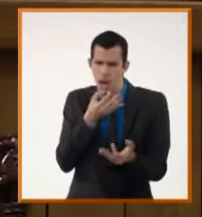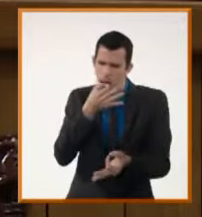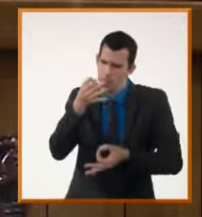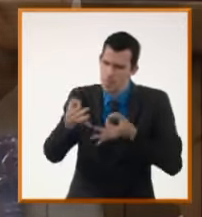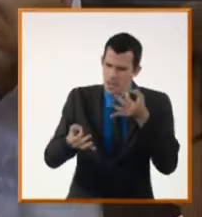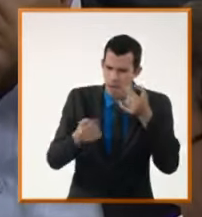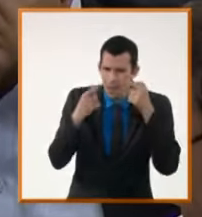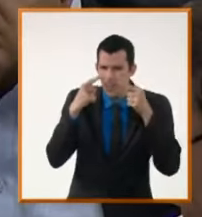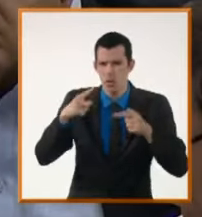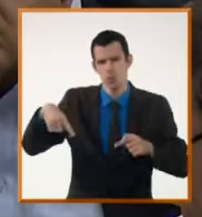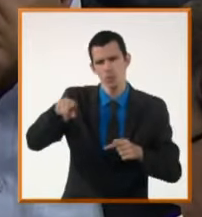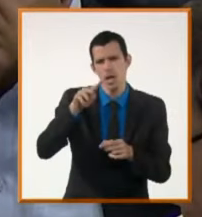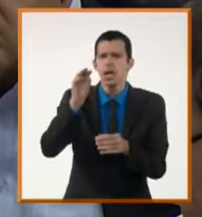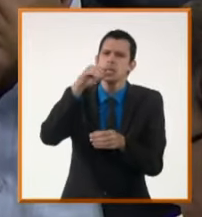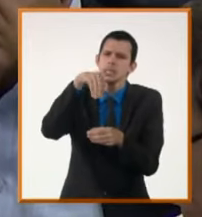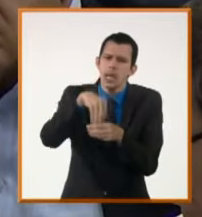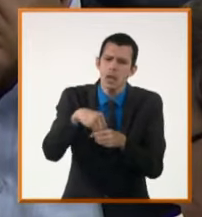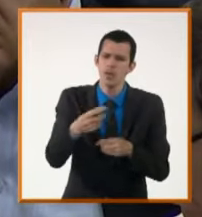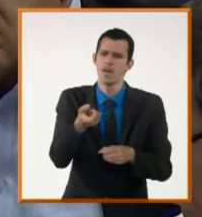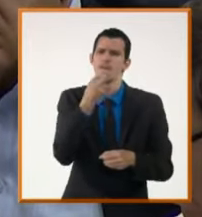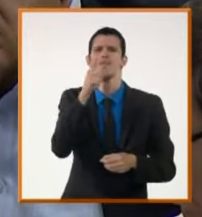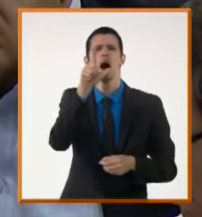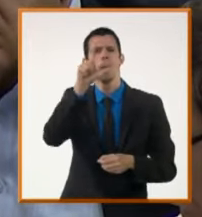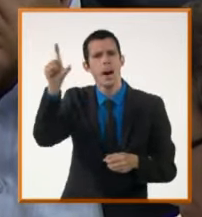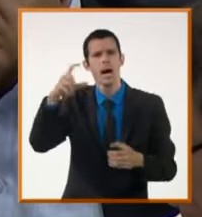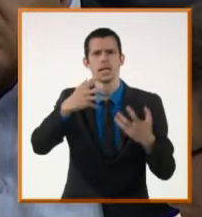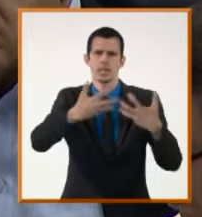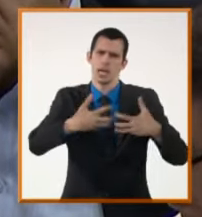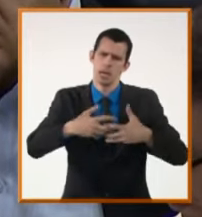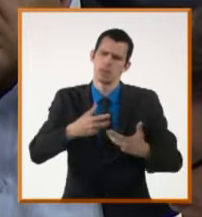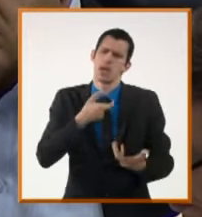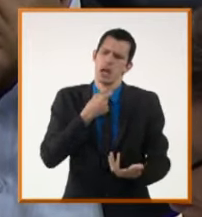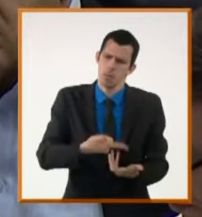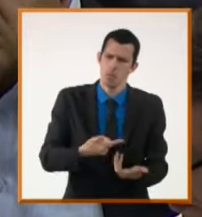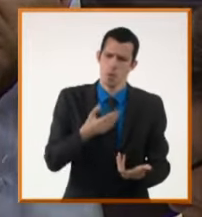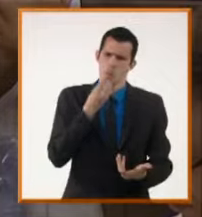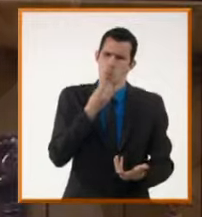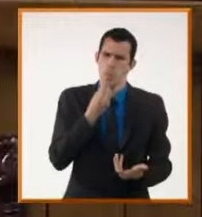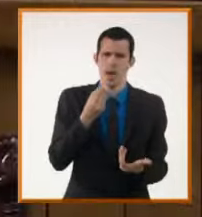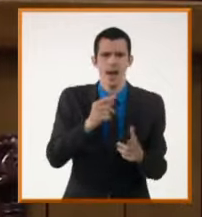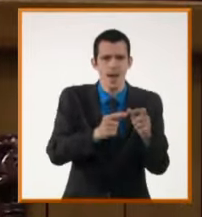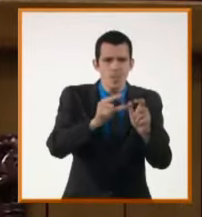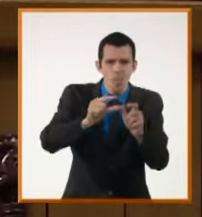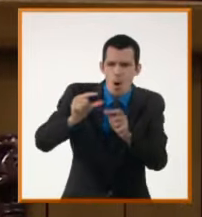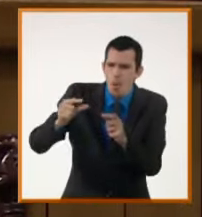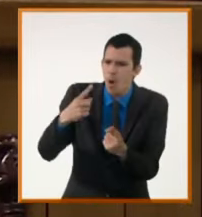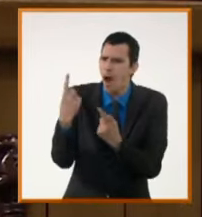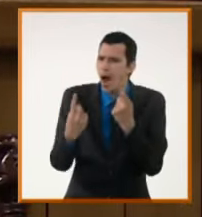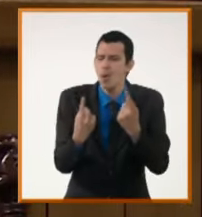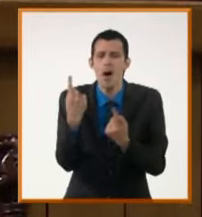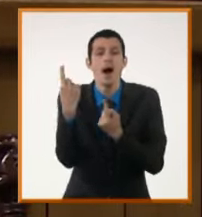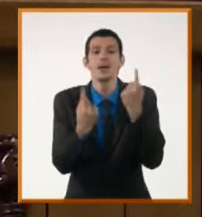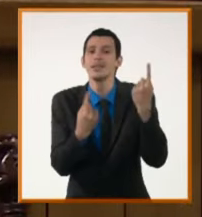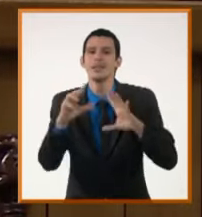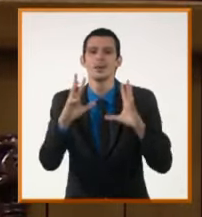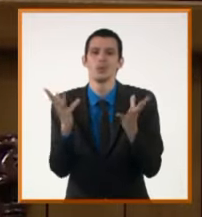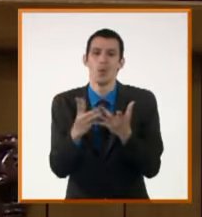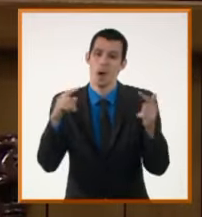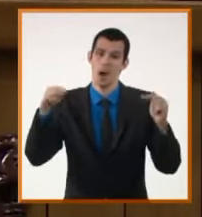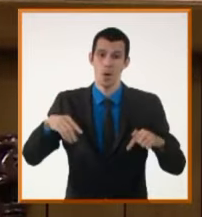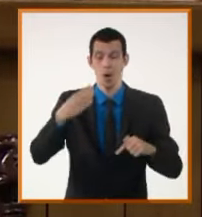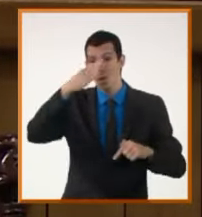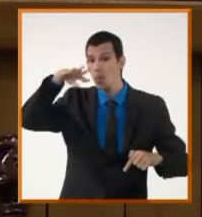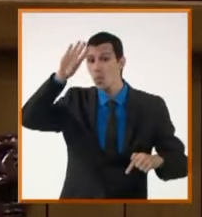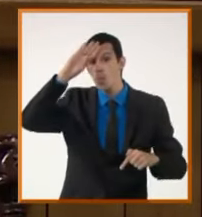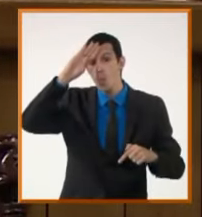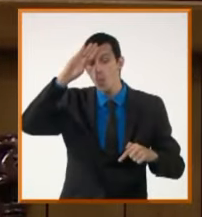de la producción, los frasquitos, de muchas alternativas, y más en estos momentos que tenemos afectada la producción de medicamentos y